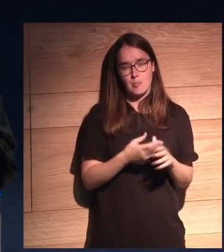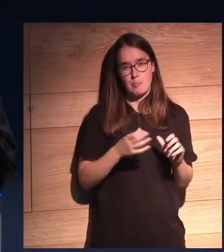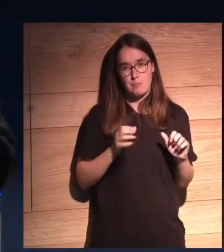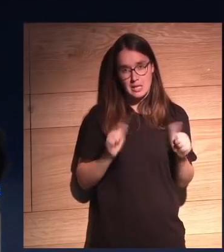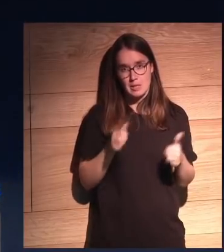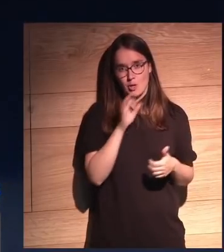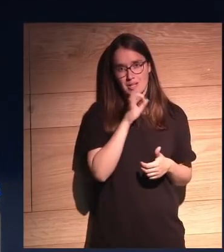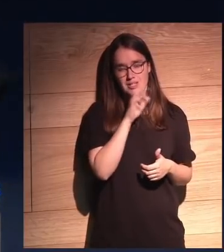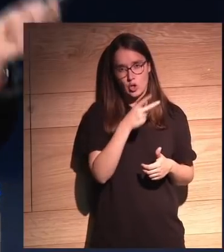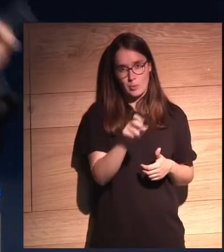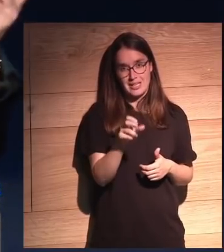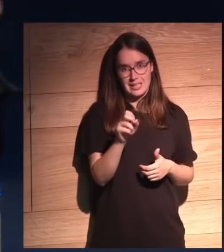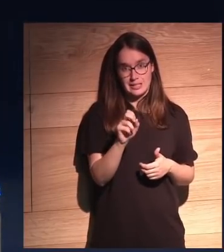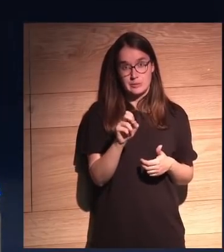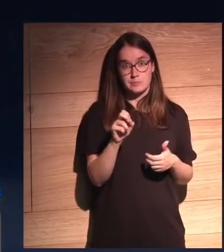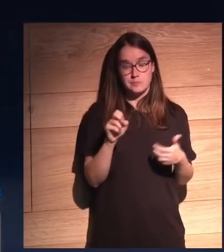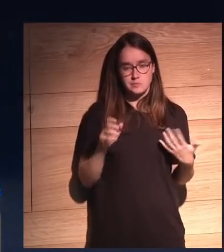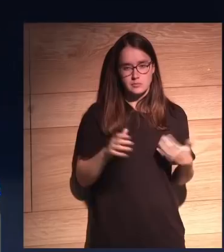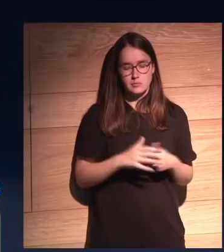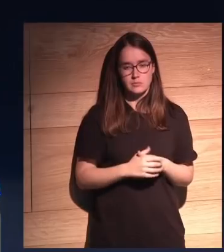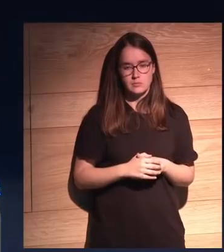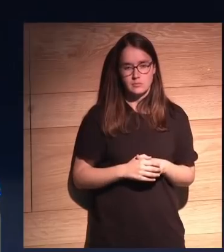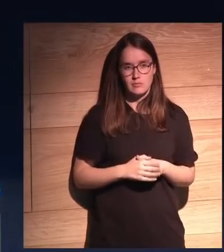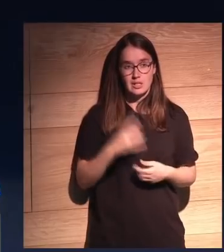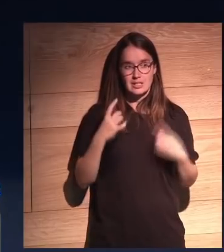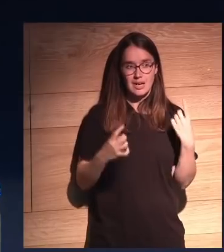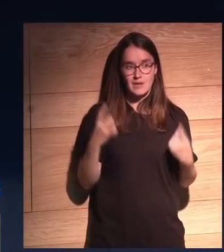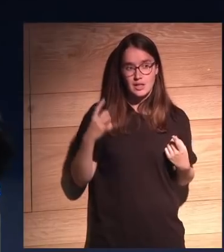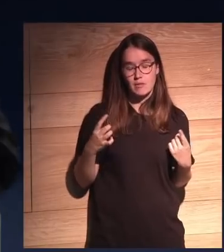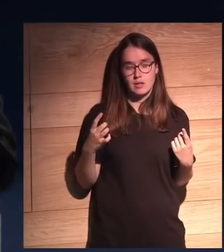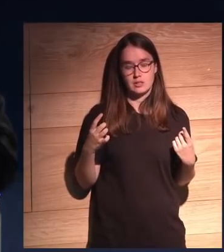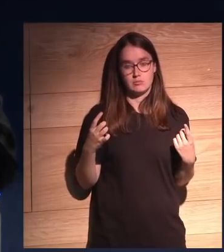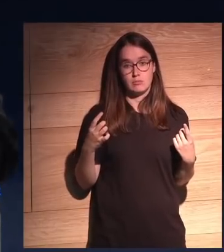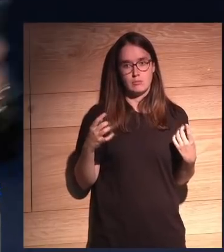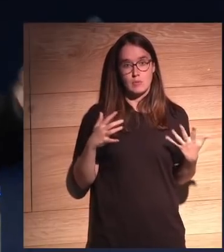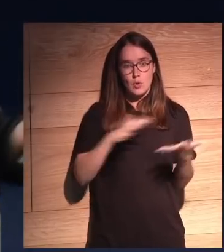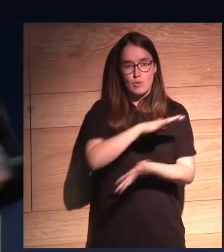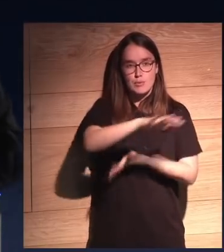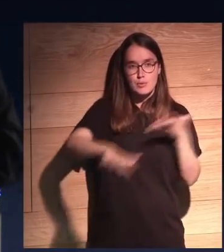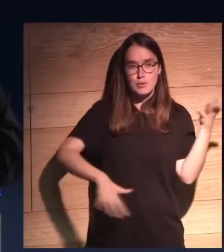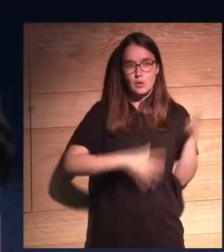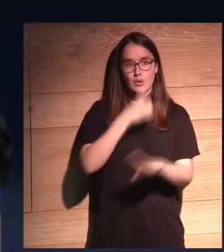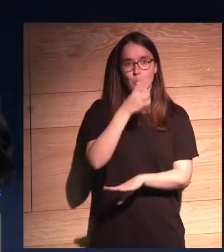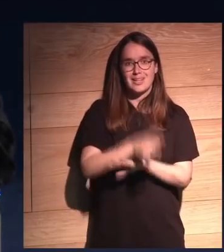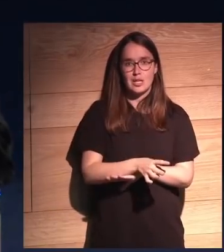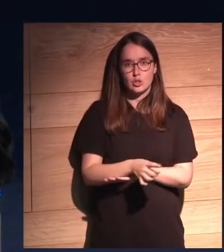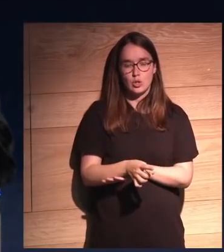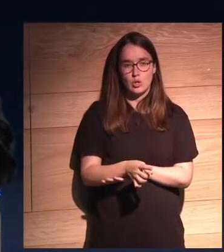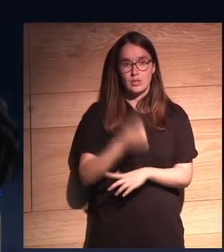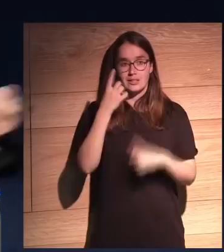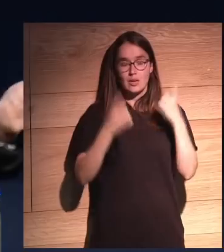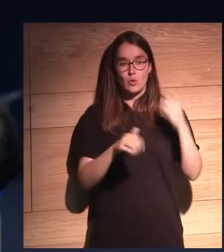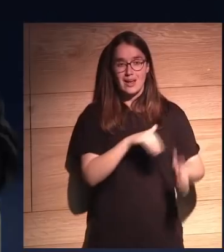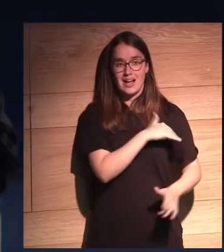hasta principios del XX, y a veces pues hay grandes escándalos cuando algún director de